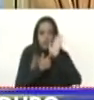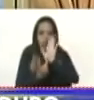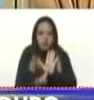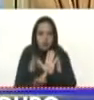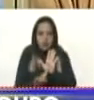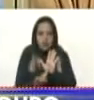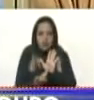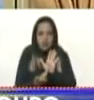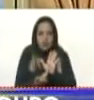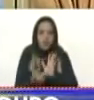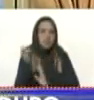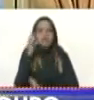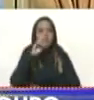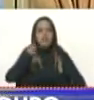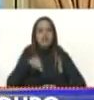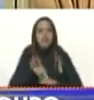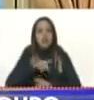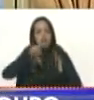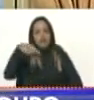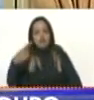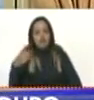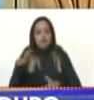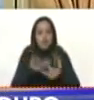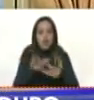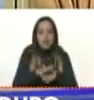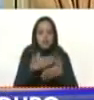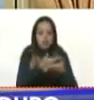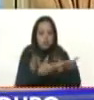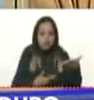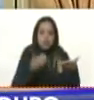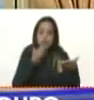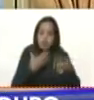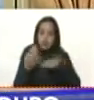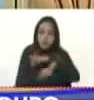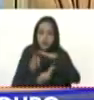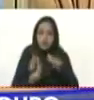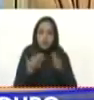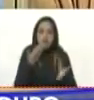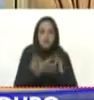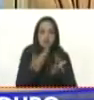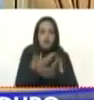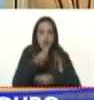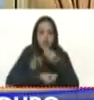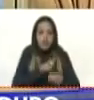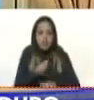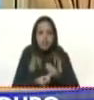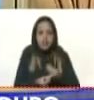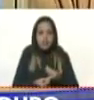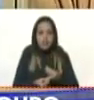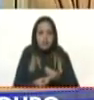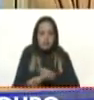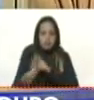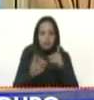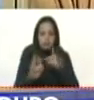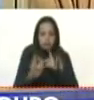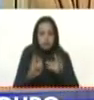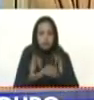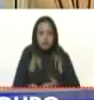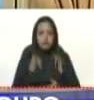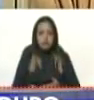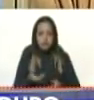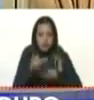esa Asamblea Nacional el próximo martes, un documento bien sustentado con las propuestas que nosotros hacemos en esta negociación que hay con